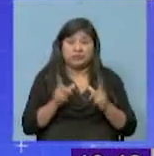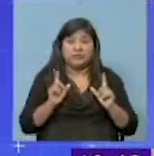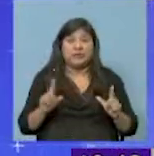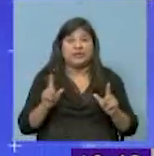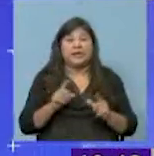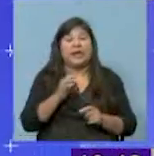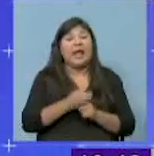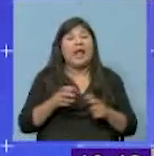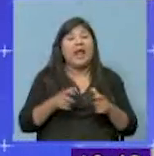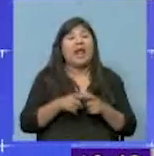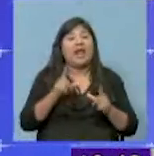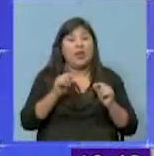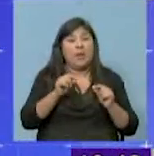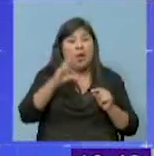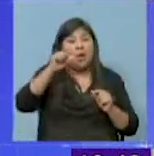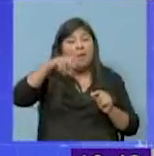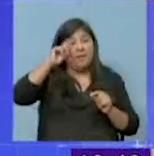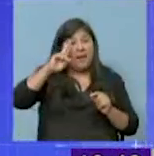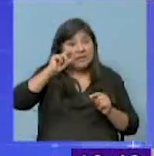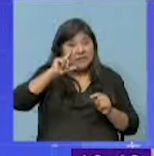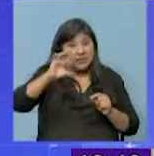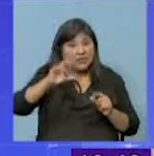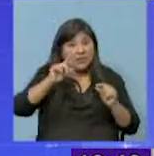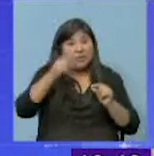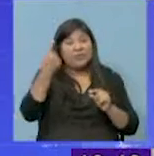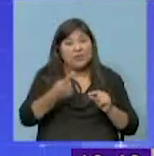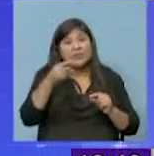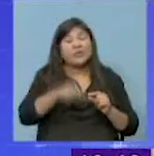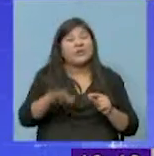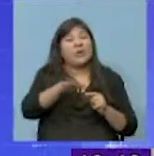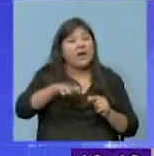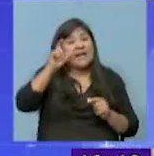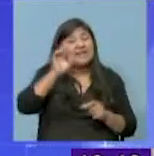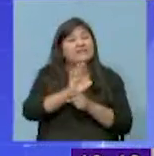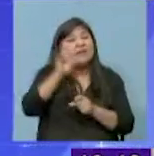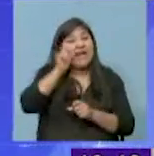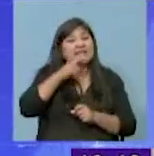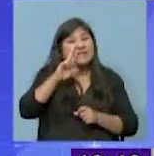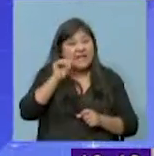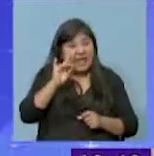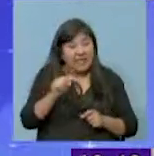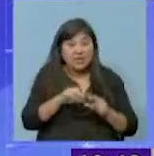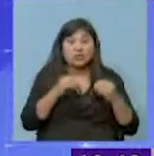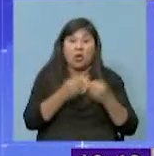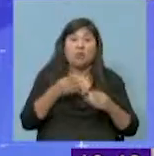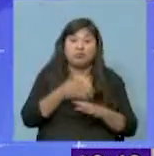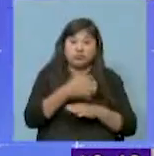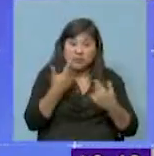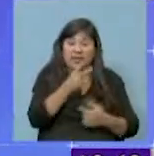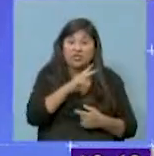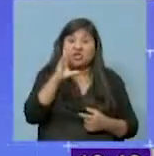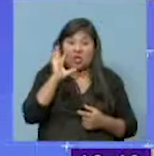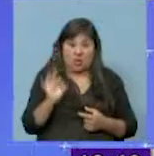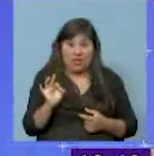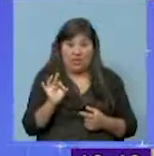en la Escuela de Comercio número 1 José Manuel Estrada. El cupo es de 250. La Escuela